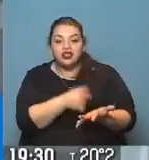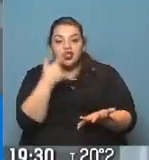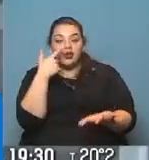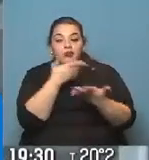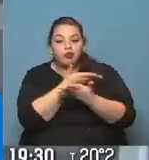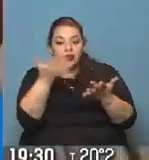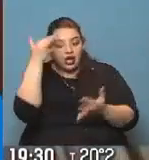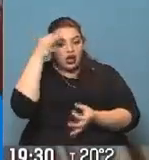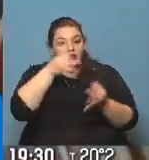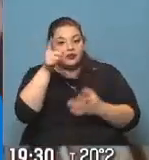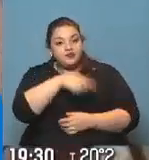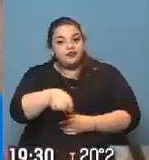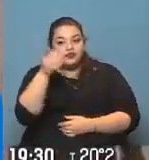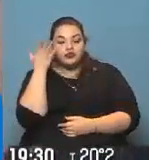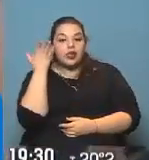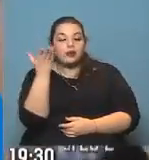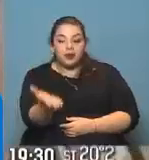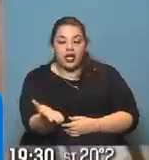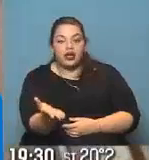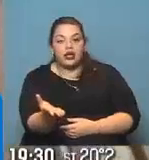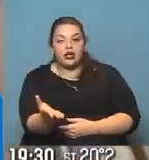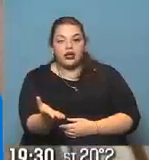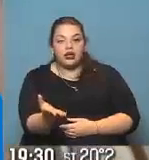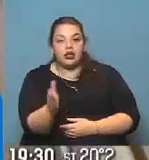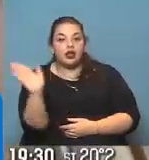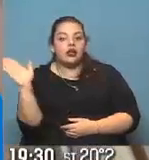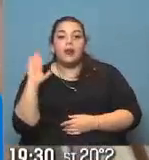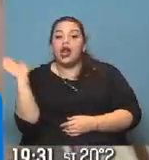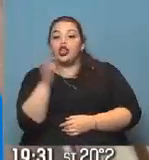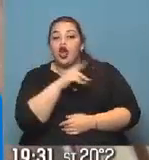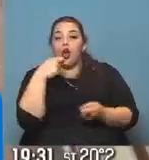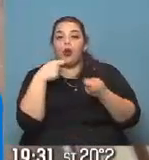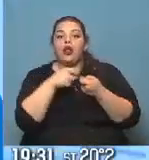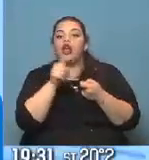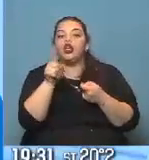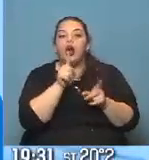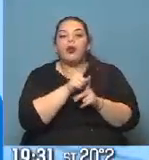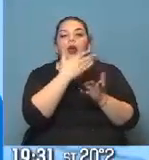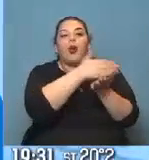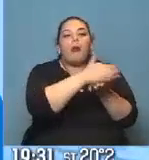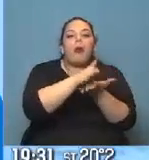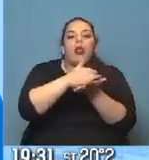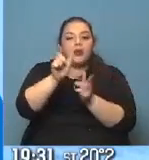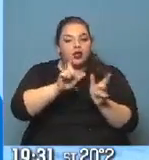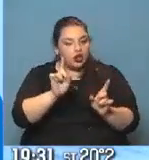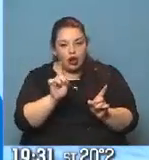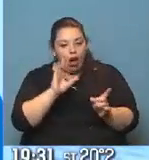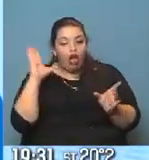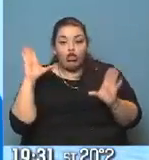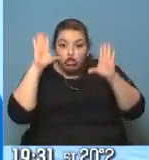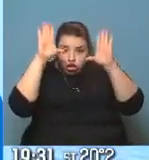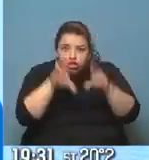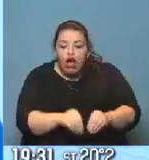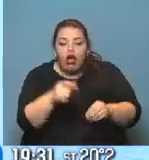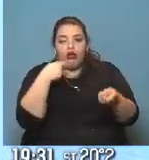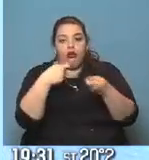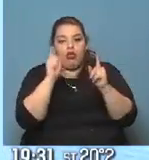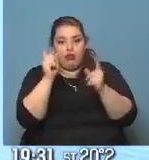Corte pedirán que se generalice hacia todos los jubilados y no descartó presentaciones masivas ante la